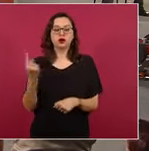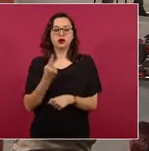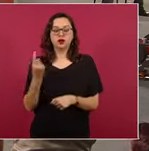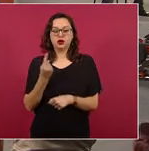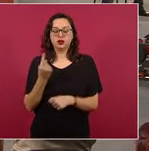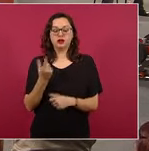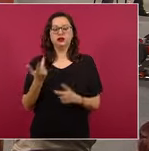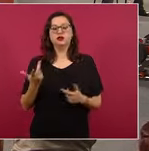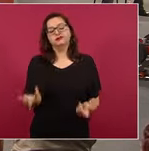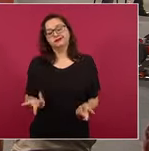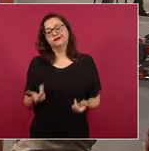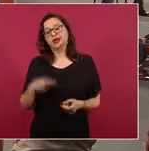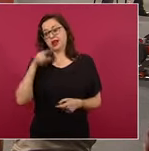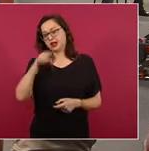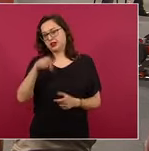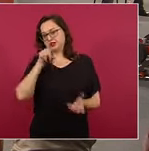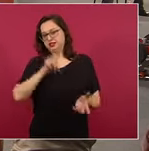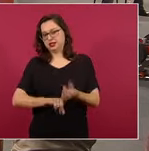las empresas madereras